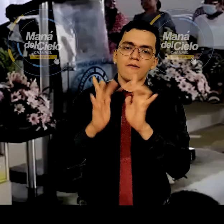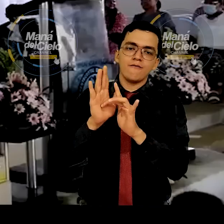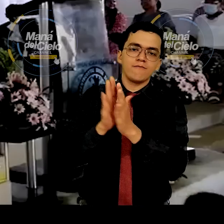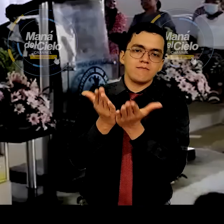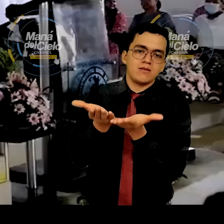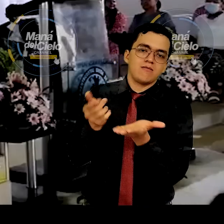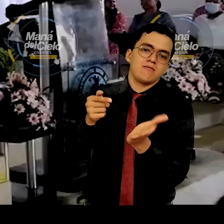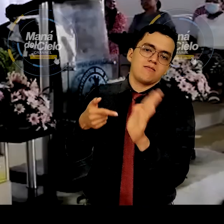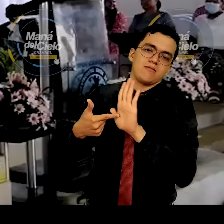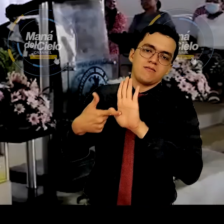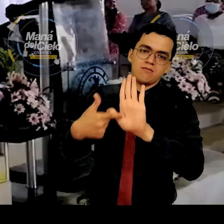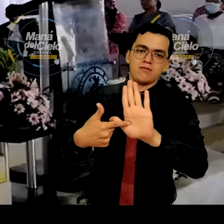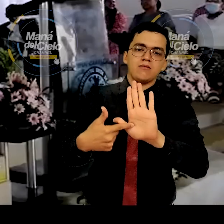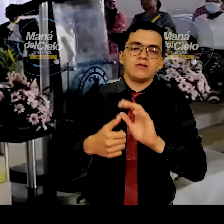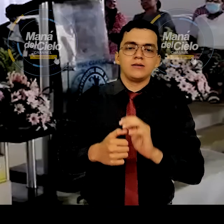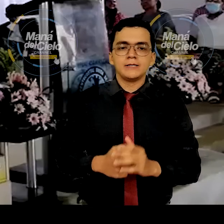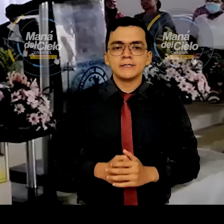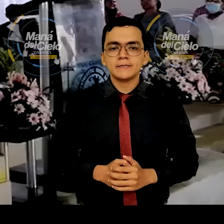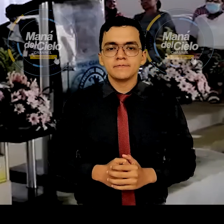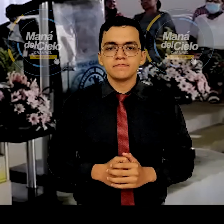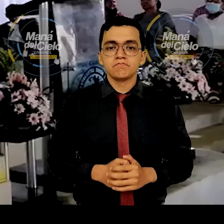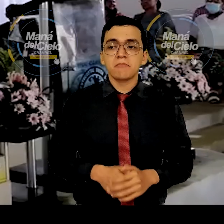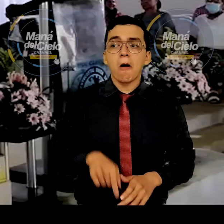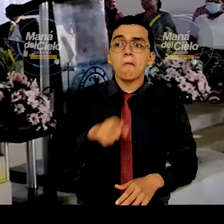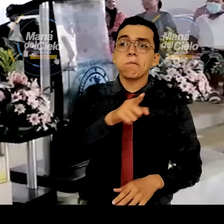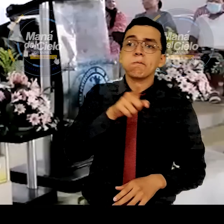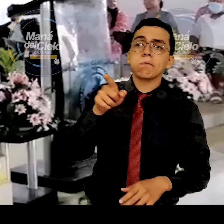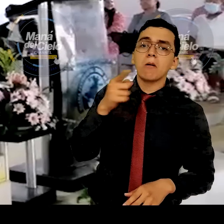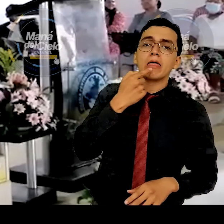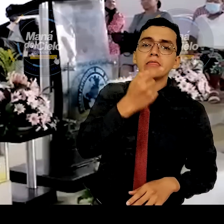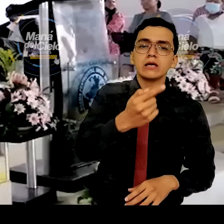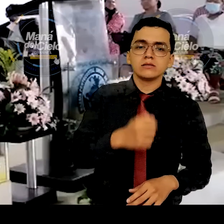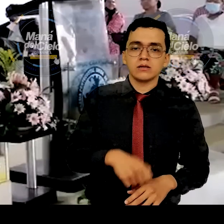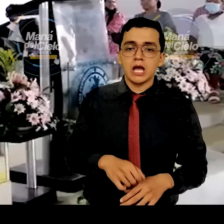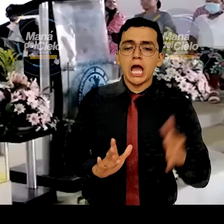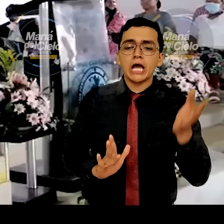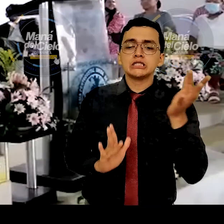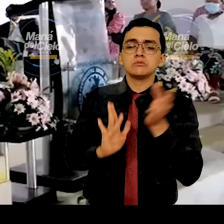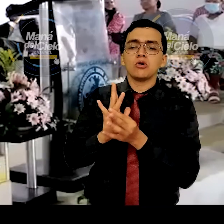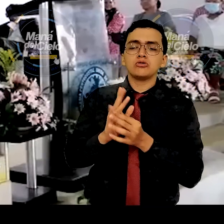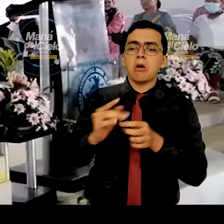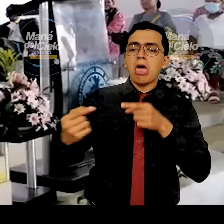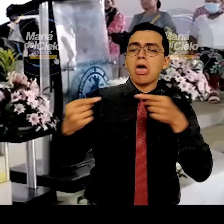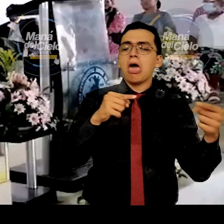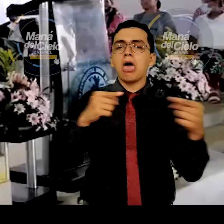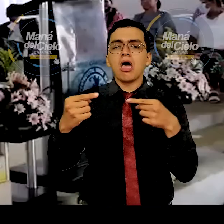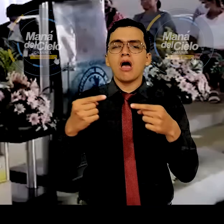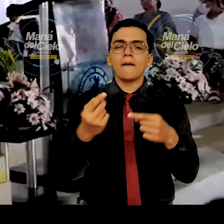La mayor parte de las peleas entre los esposos es por falta de plata.